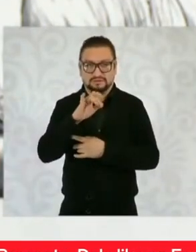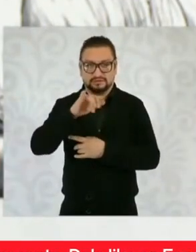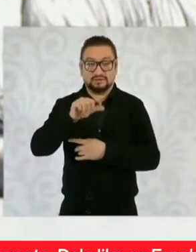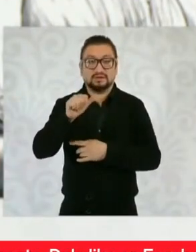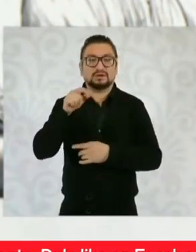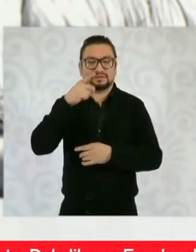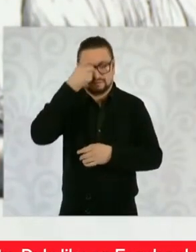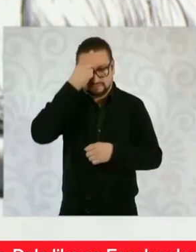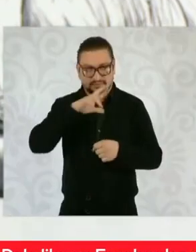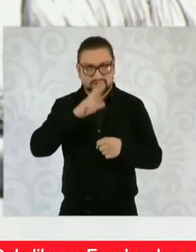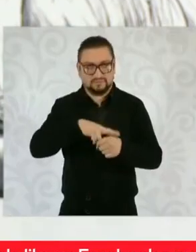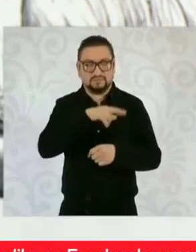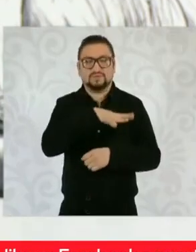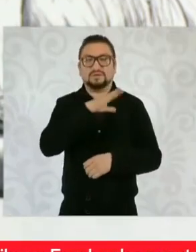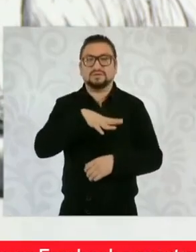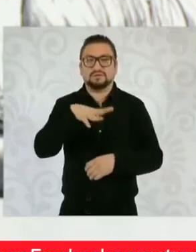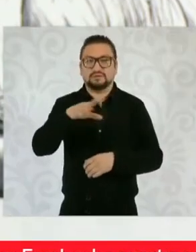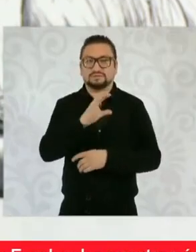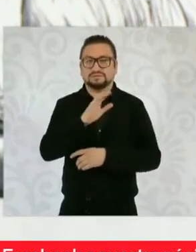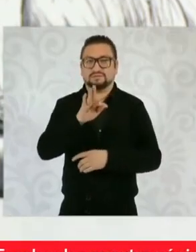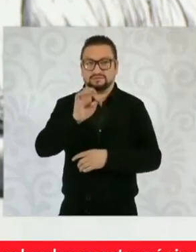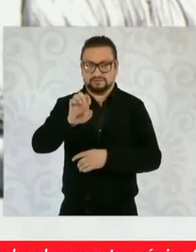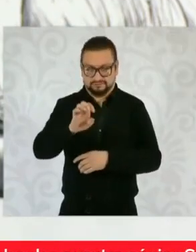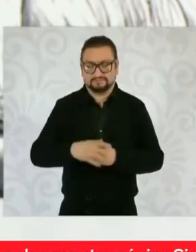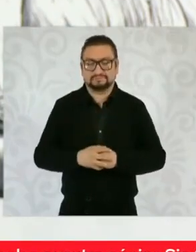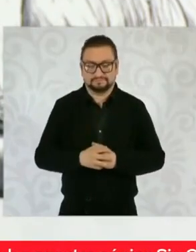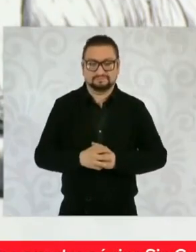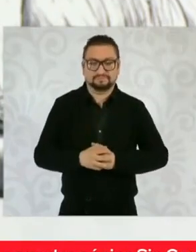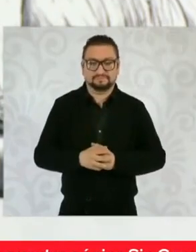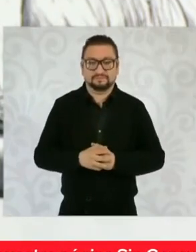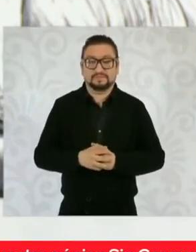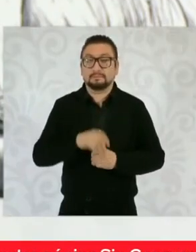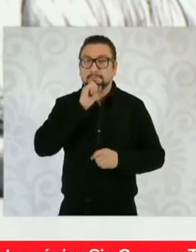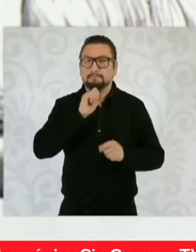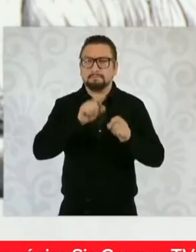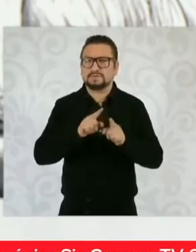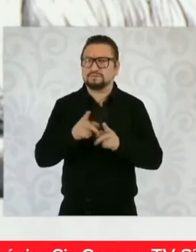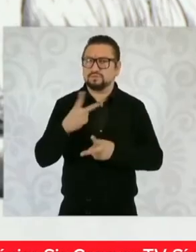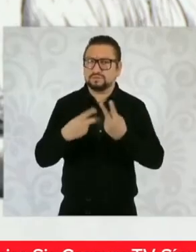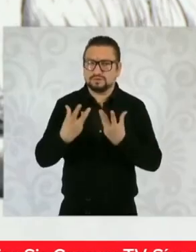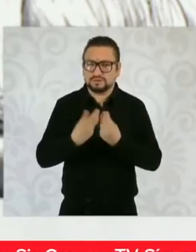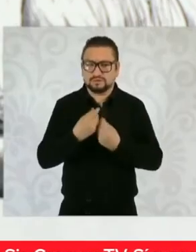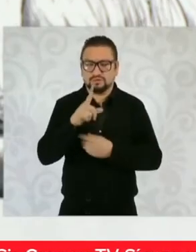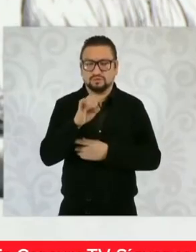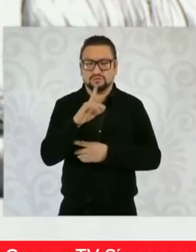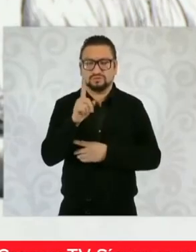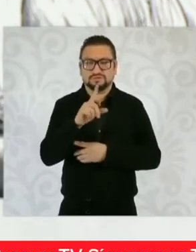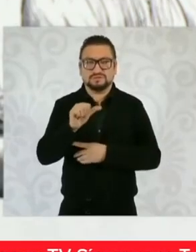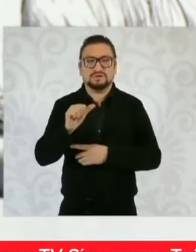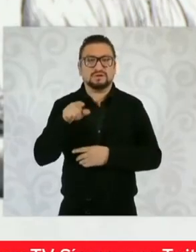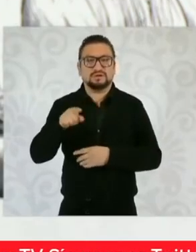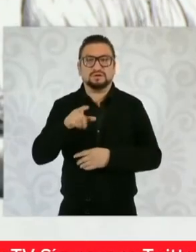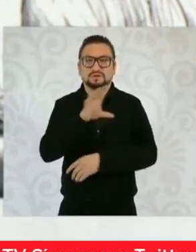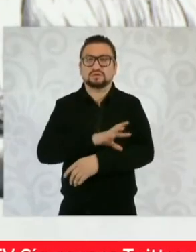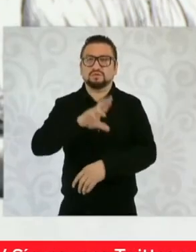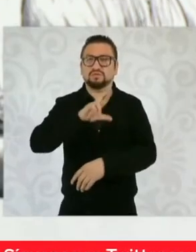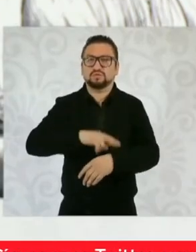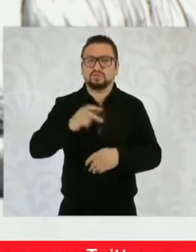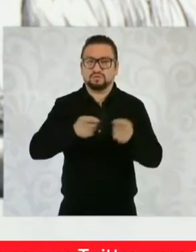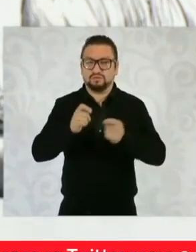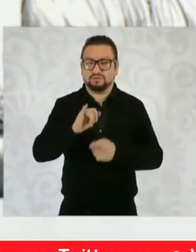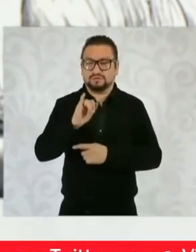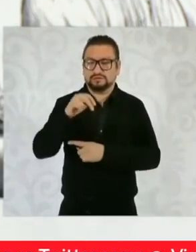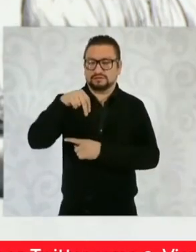directora general de Comisión Federal de Electricidad. Y también Miguel Elorza, que es el coordinador